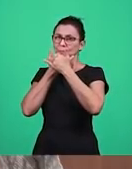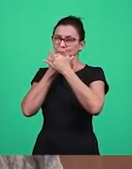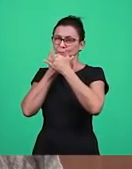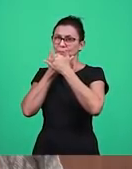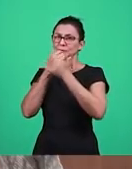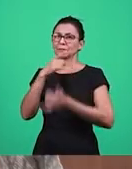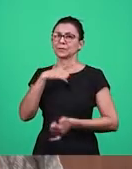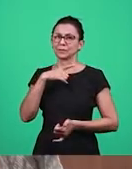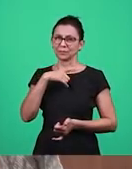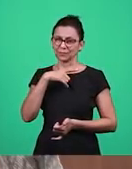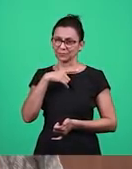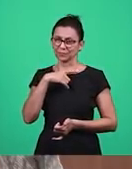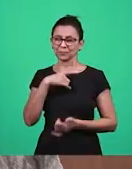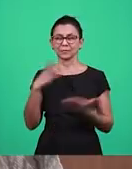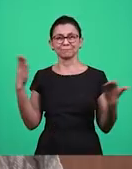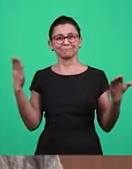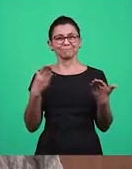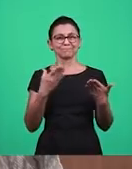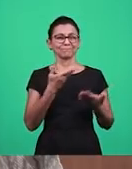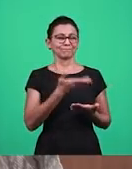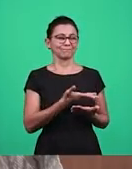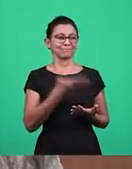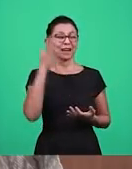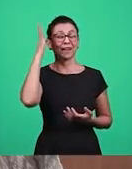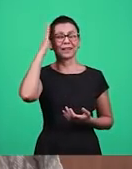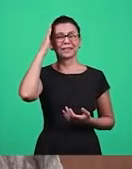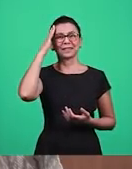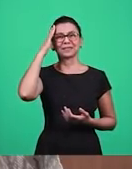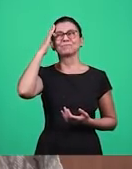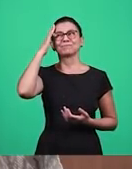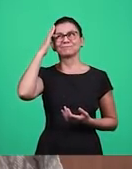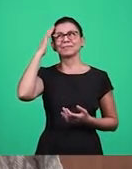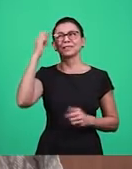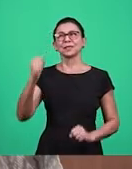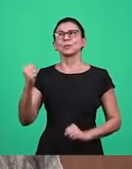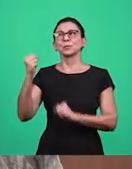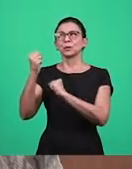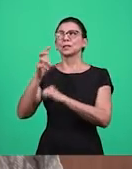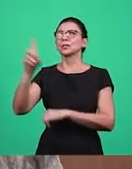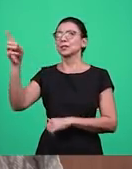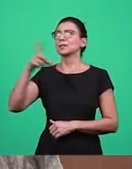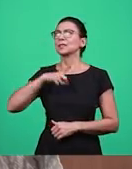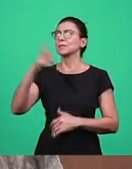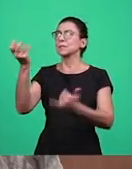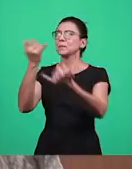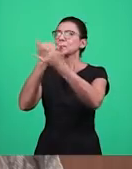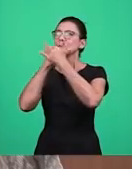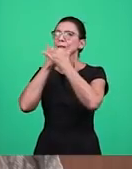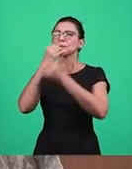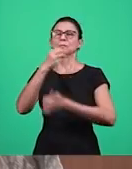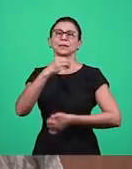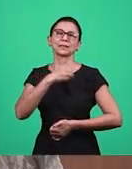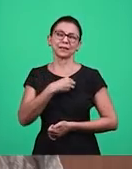temido. Ahora, David entendió realmente el poder de Dios en perdonar, en traer